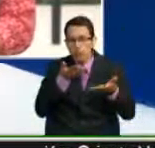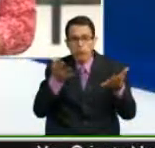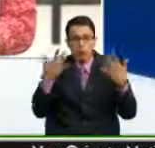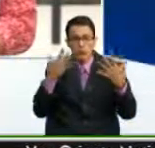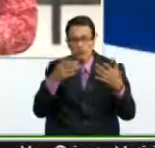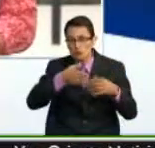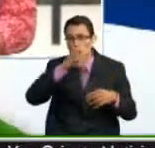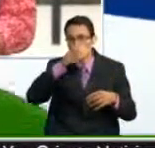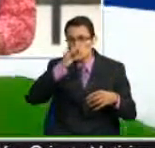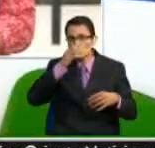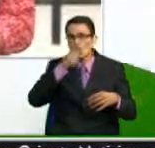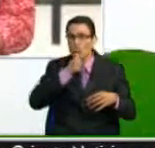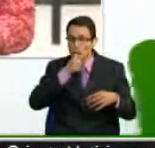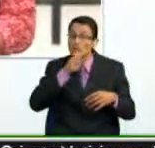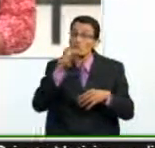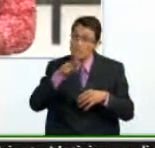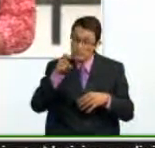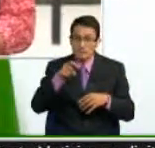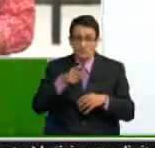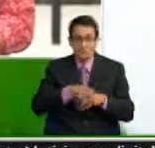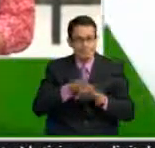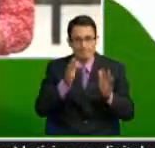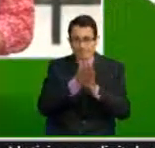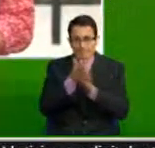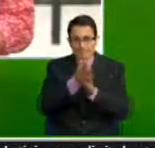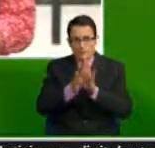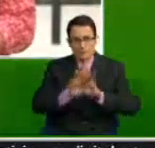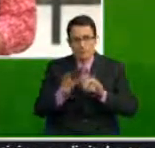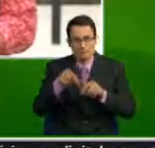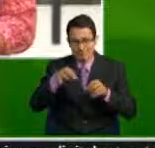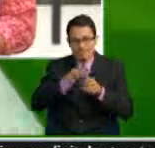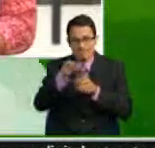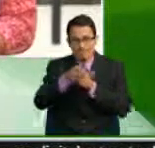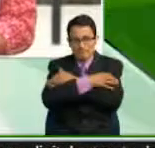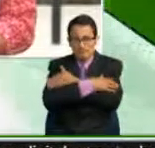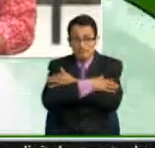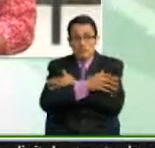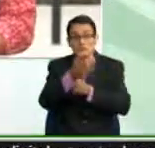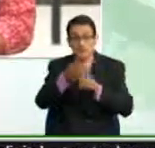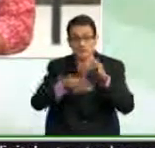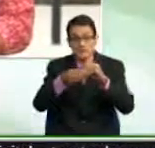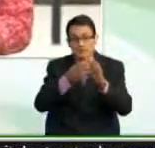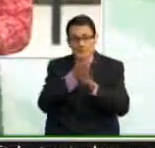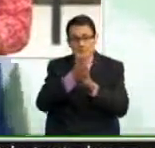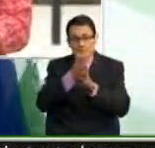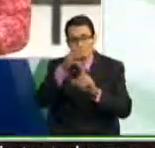bien hidratados. Es la información que tenemos por ahora desde el municipio de Pamplona. Continúen ustedes con más información en estudio.